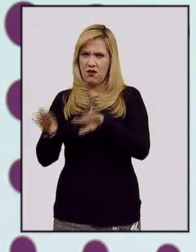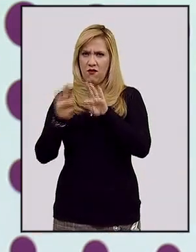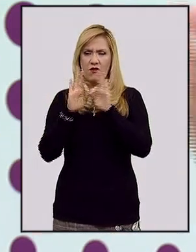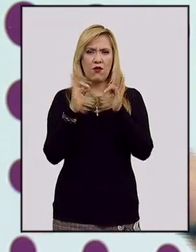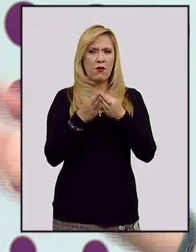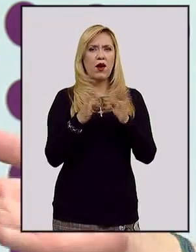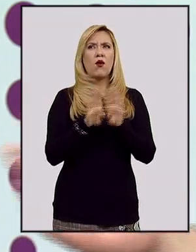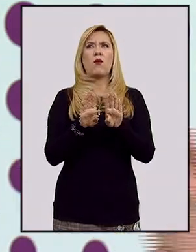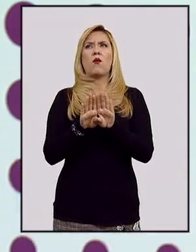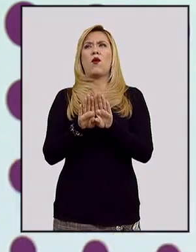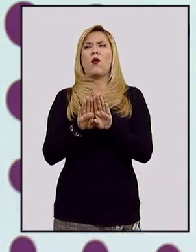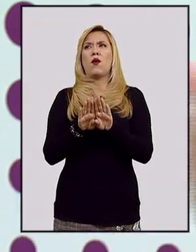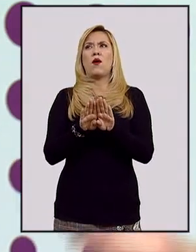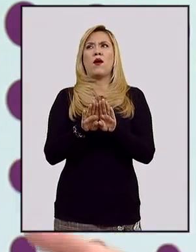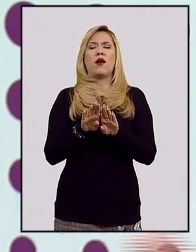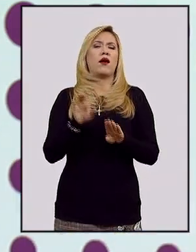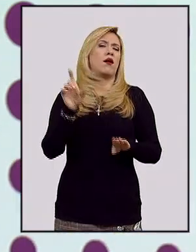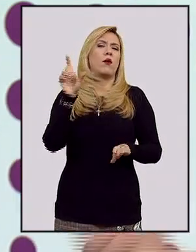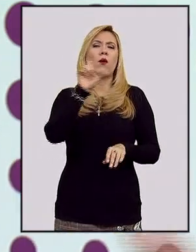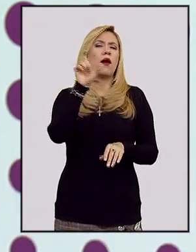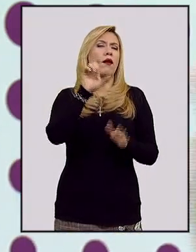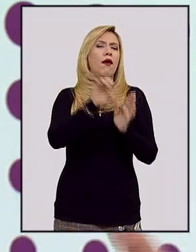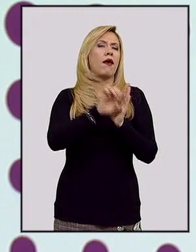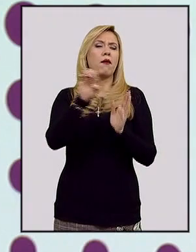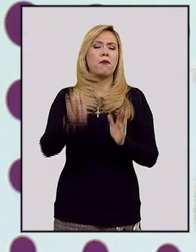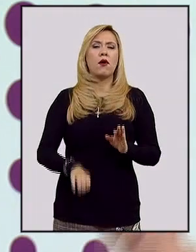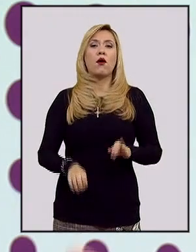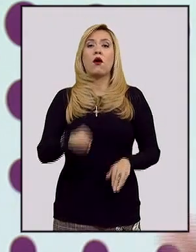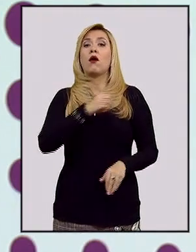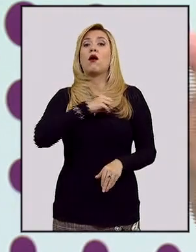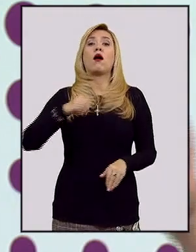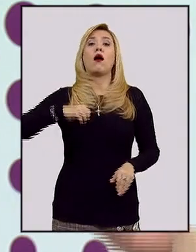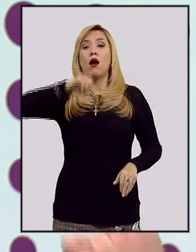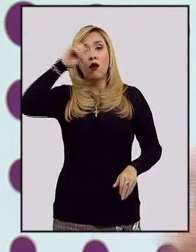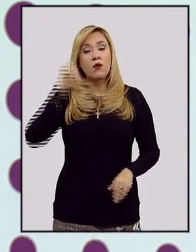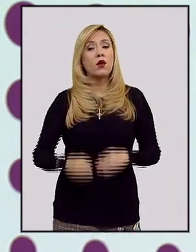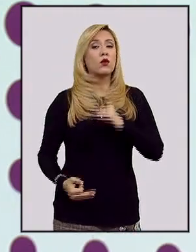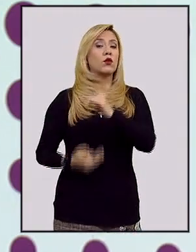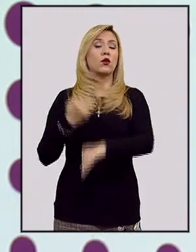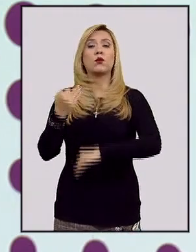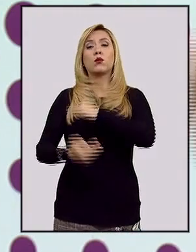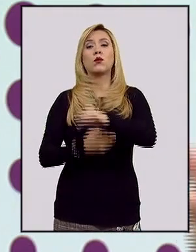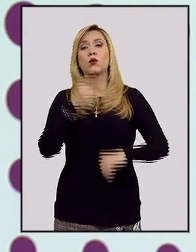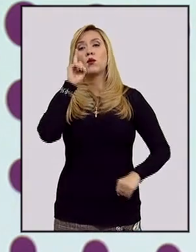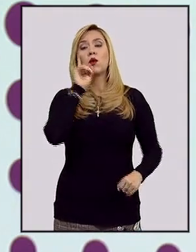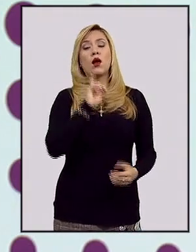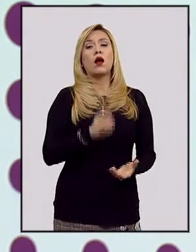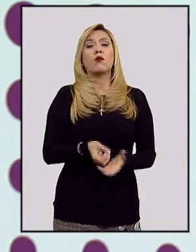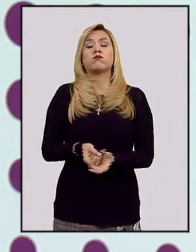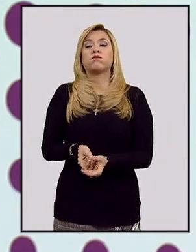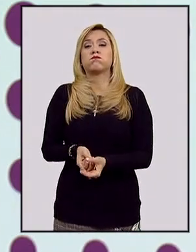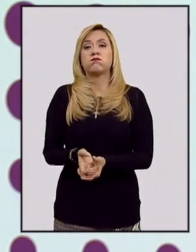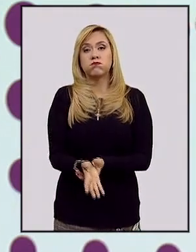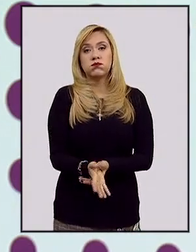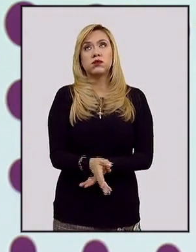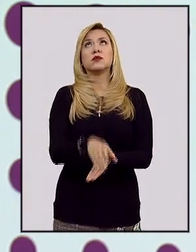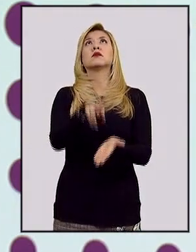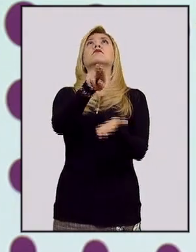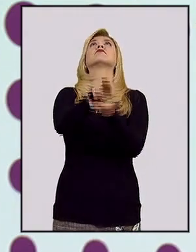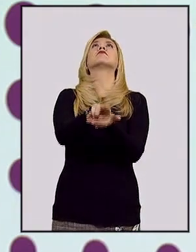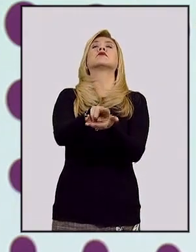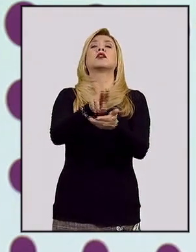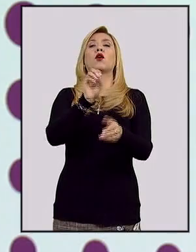creo que desde el hecho de que, por ejemplo, se nos obligue a todas las mujeres, a parir acostadas en